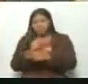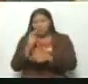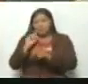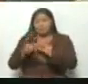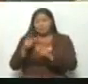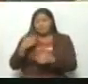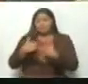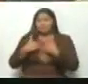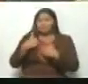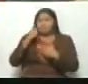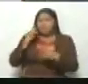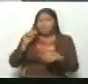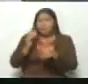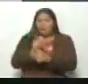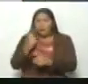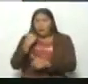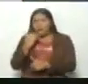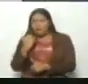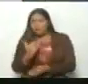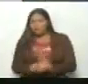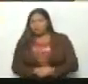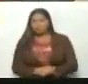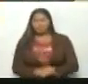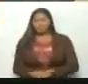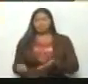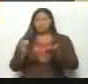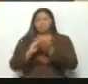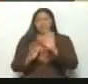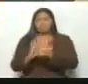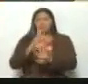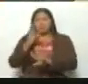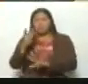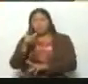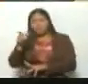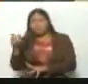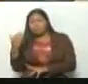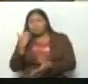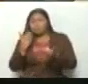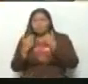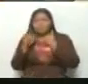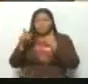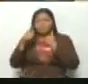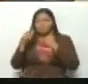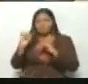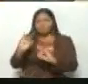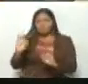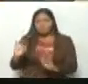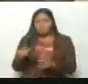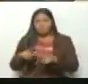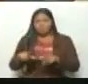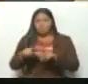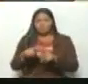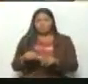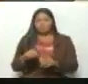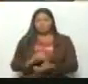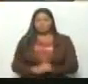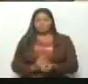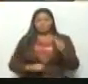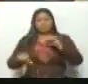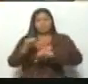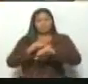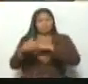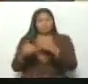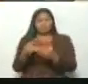se preocupa un poco cuando ahí comienzan a presentarse mayor número de casos, quizás de ustedes, desde el estudio científico permanente que han